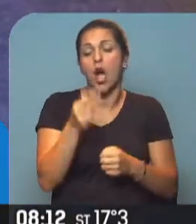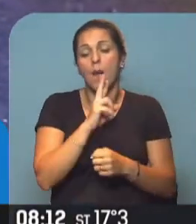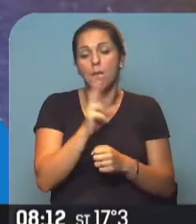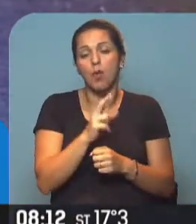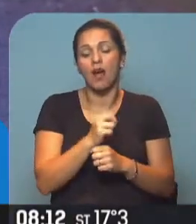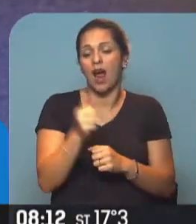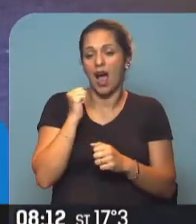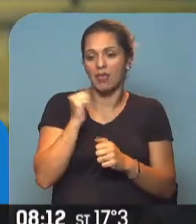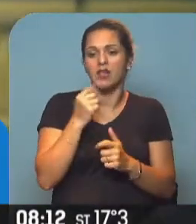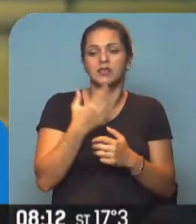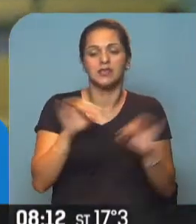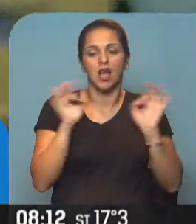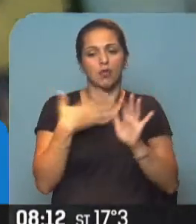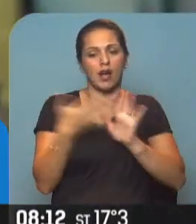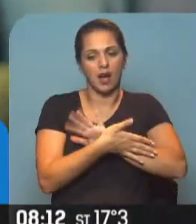ellos logró escapar.